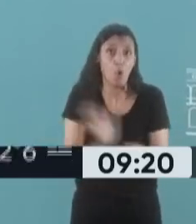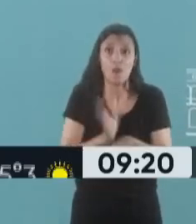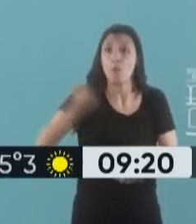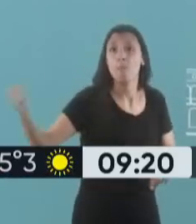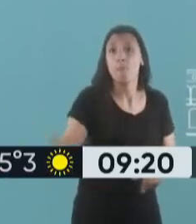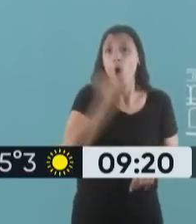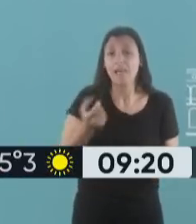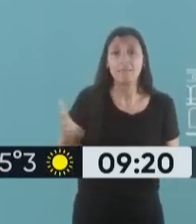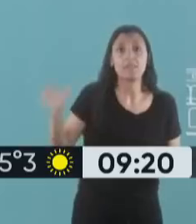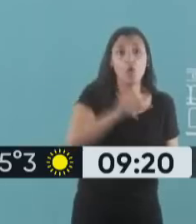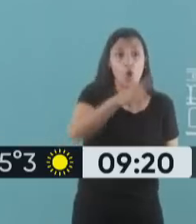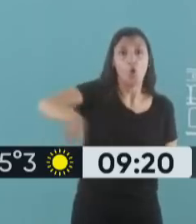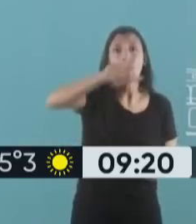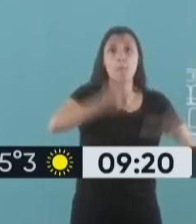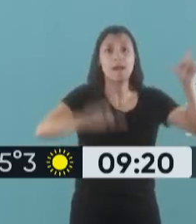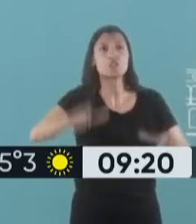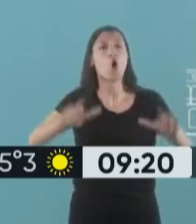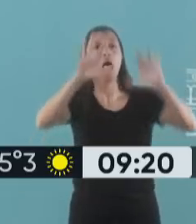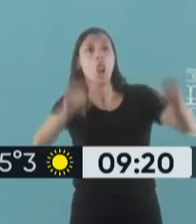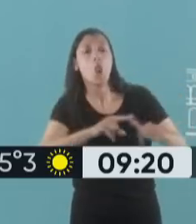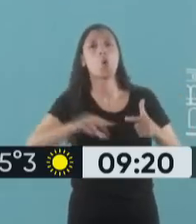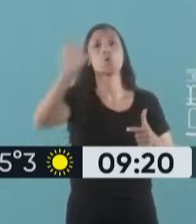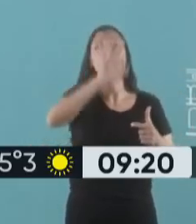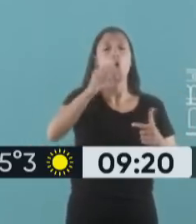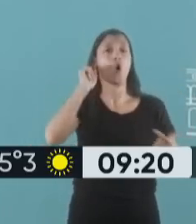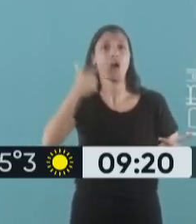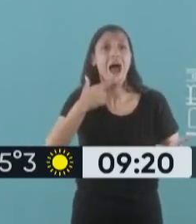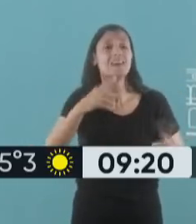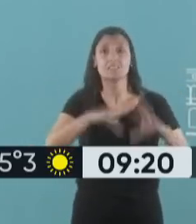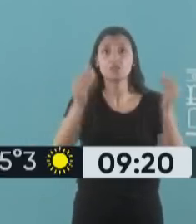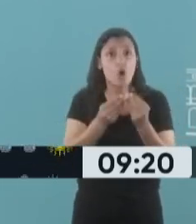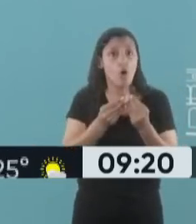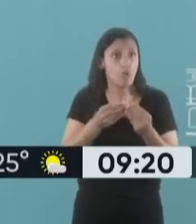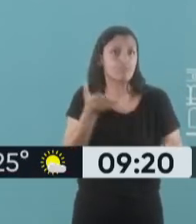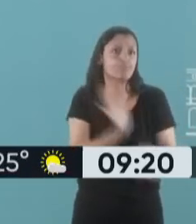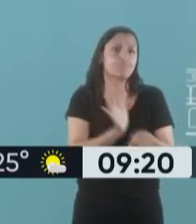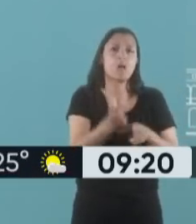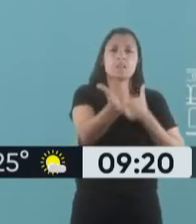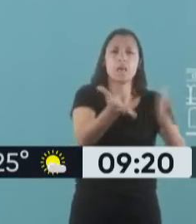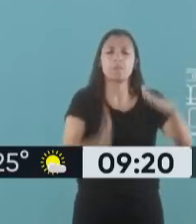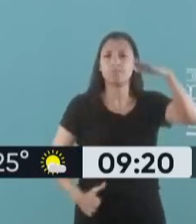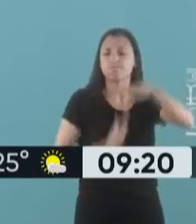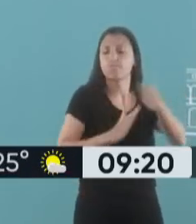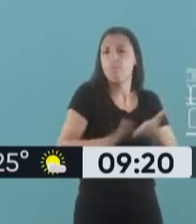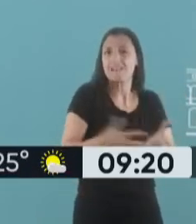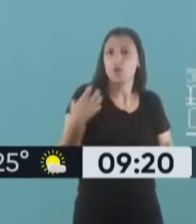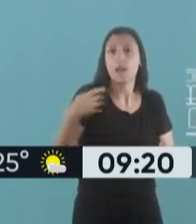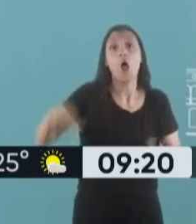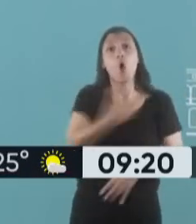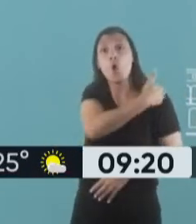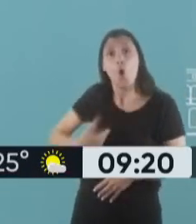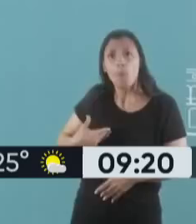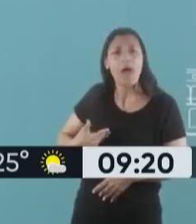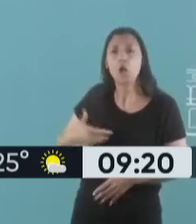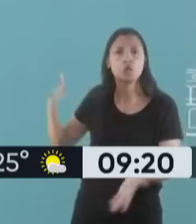indispensables para la vida cotidiana como la luz o como el gas, digo, que son los servicios de comunicaciones. Hoy el Gobierno no